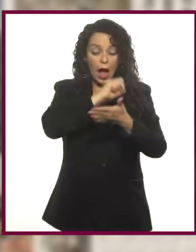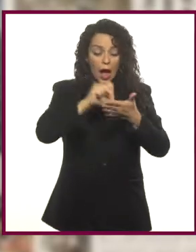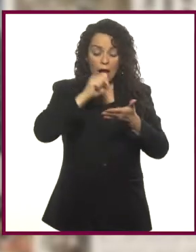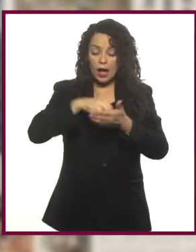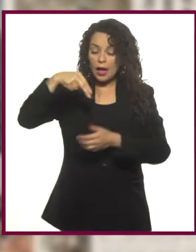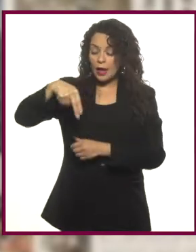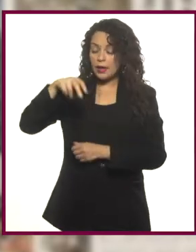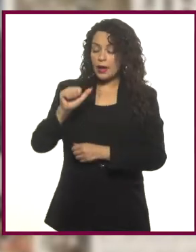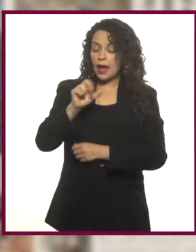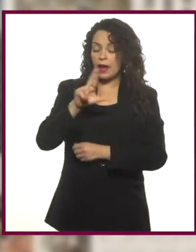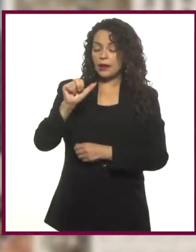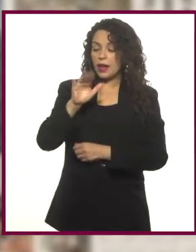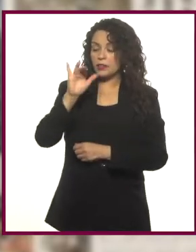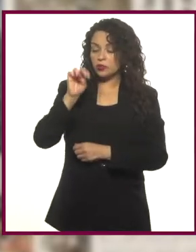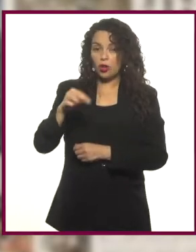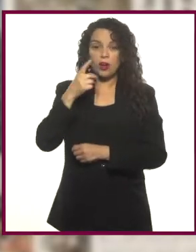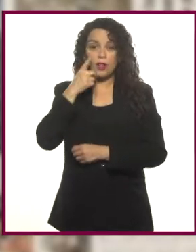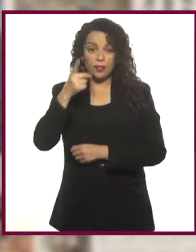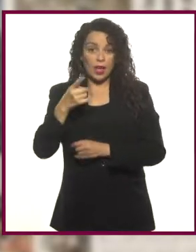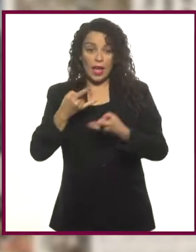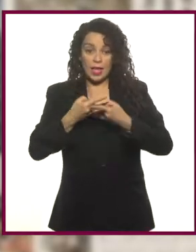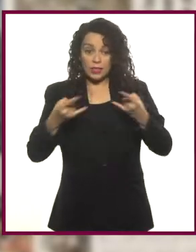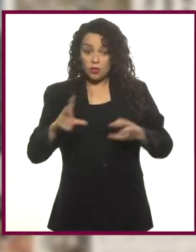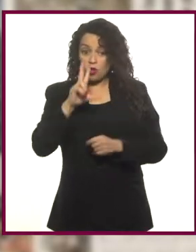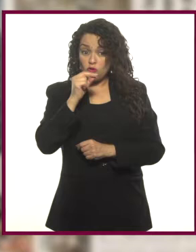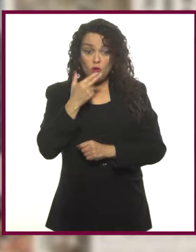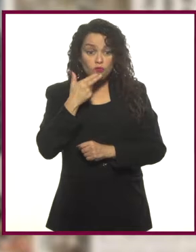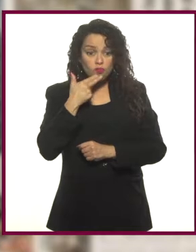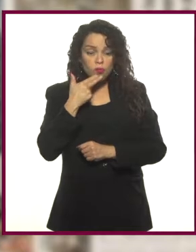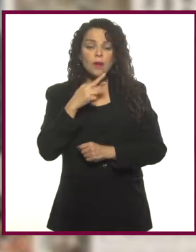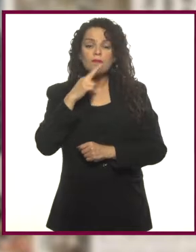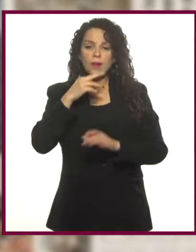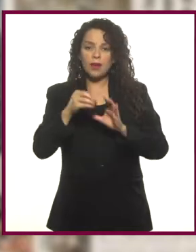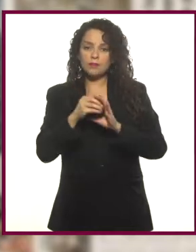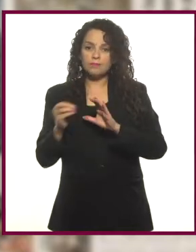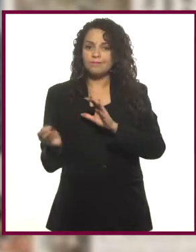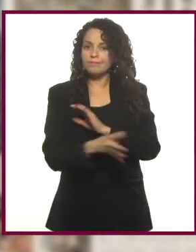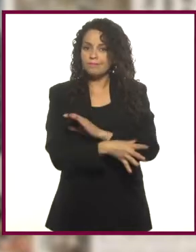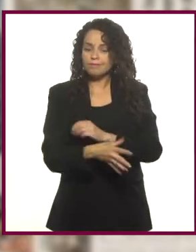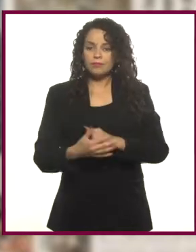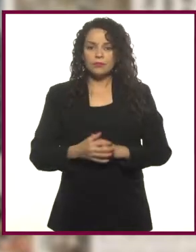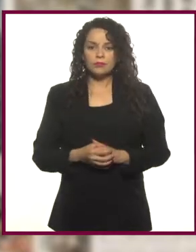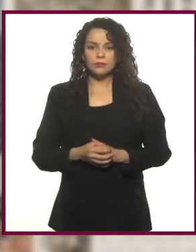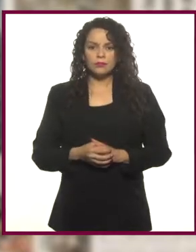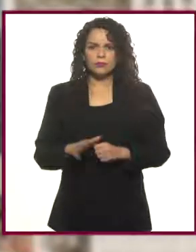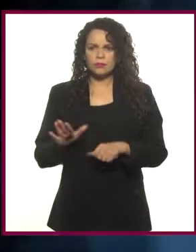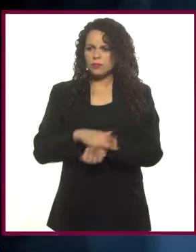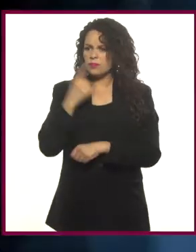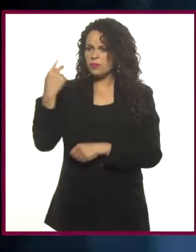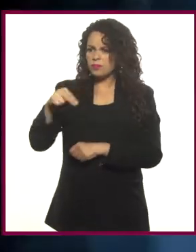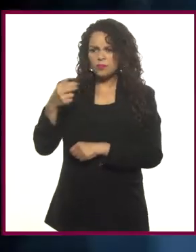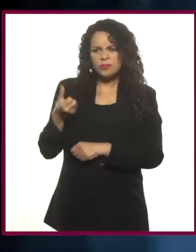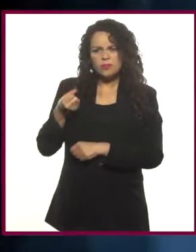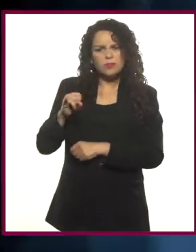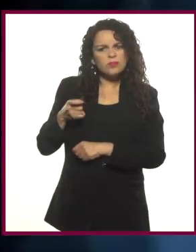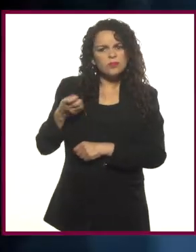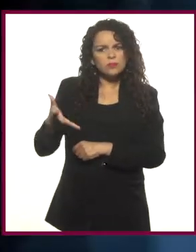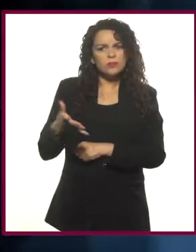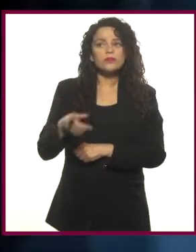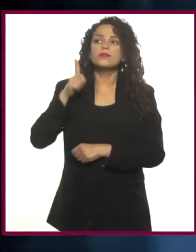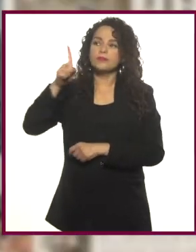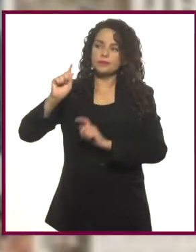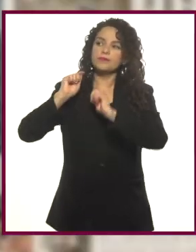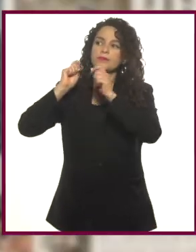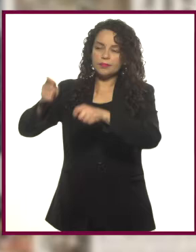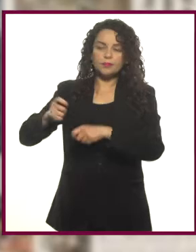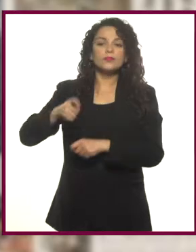mucho en la narración y que dice que si algún elemento en una historia no va a ser utilizado, es mejor que no exista. ¿Y por qué se llama así? Porque